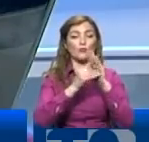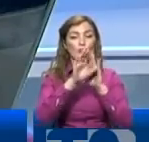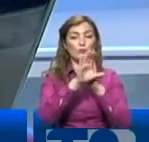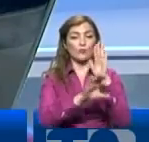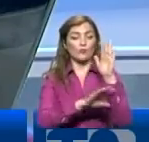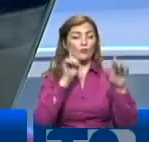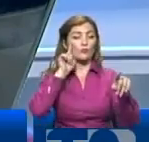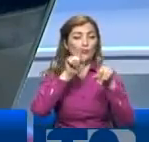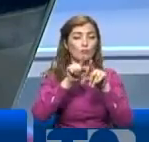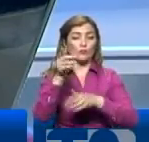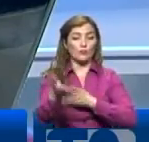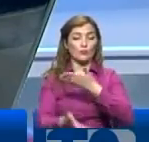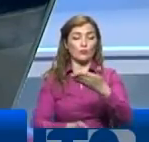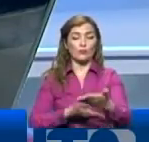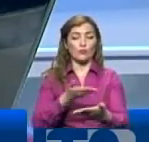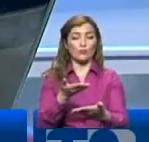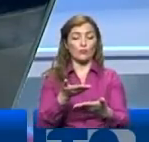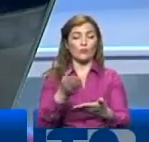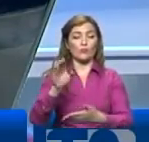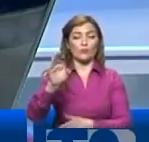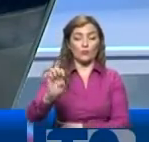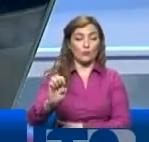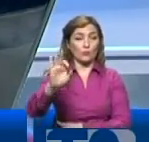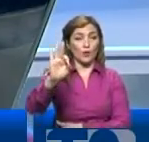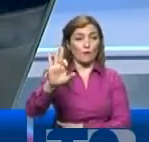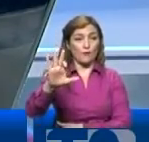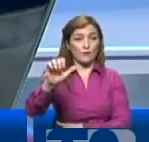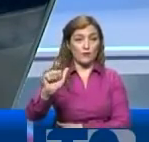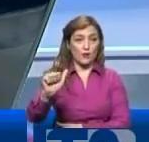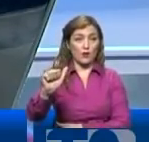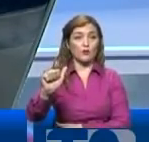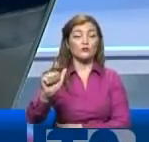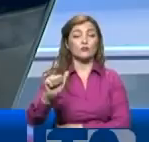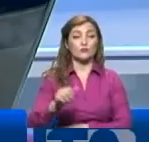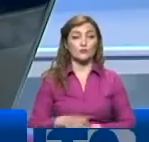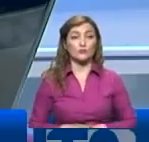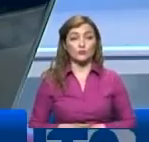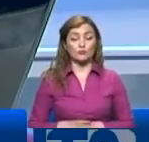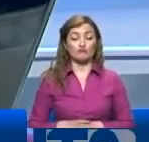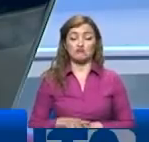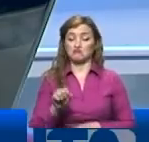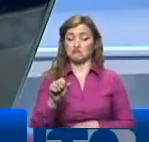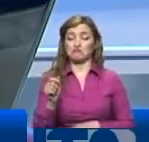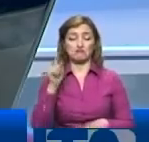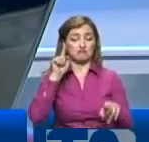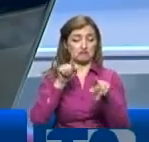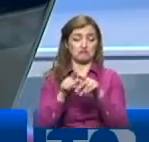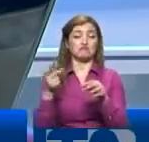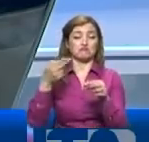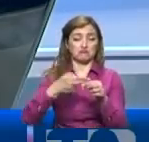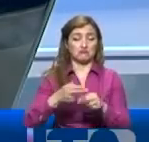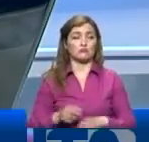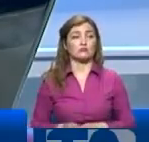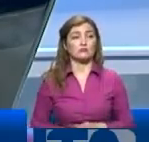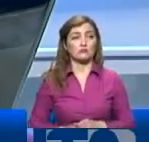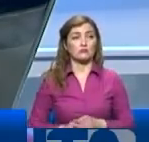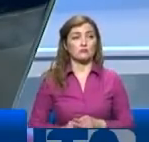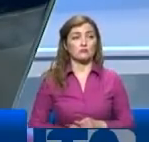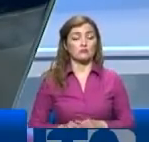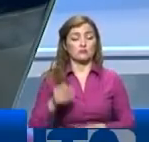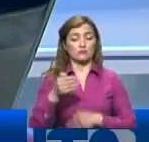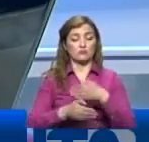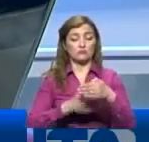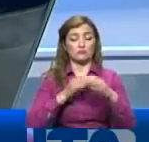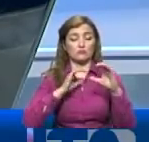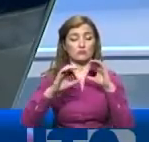en el acuerdo comercial con el EFTA sí hace parte del mismo, y que entablaron un proceso